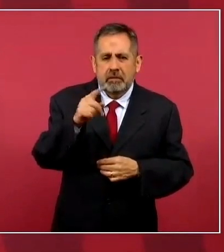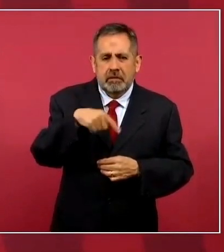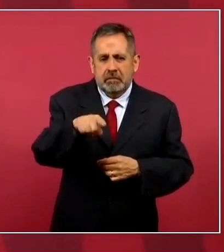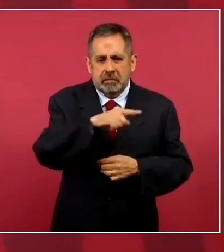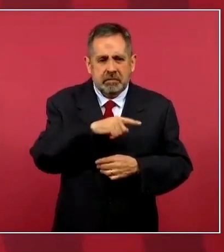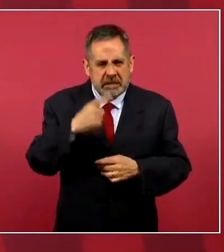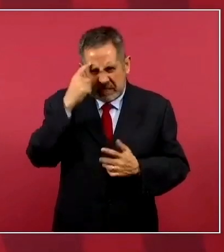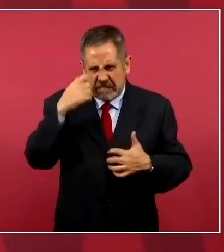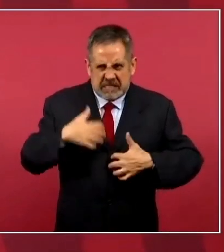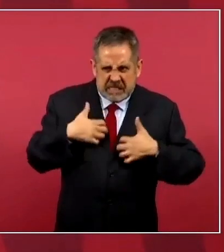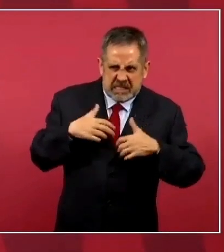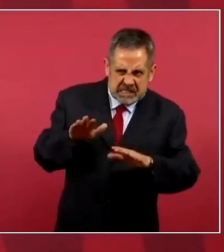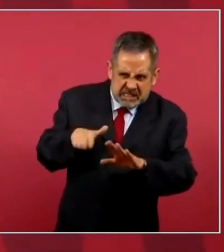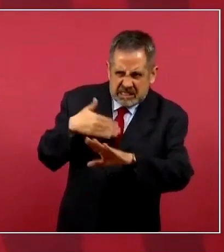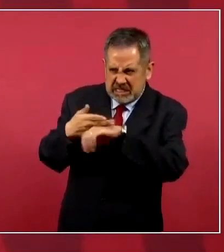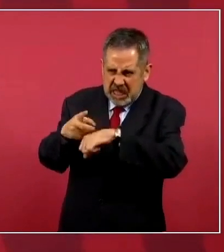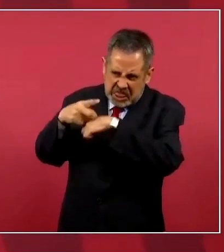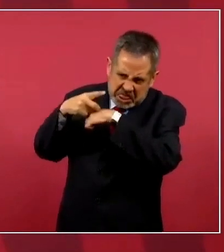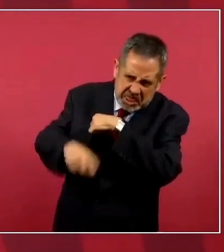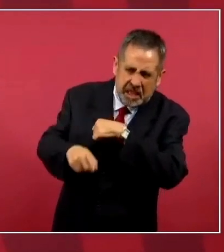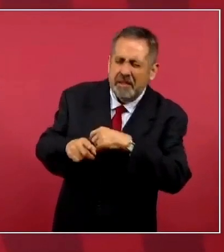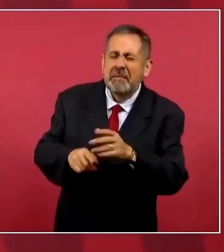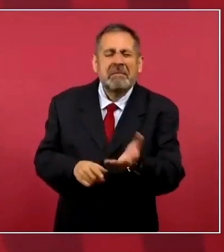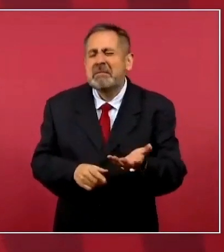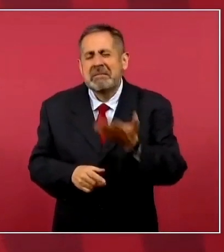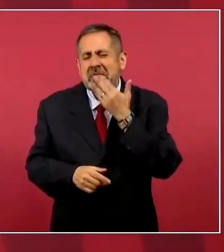está en el ánimo de hacer daño. Presidente.